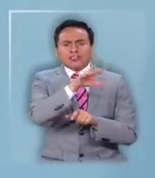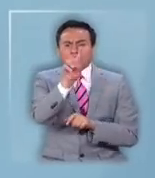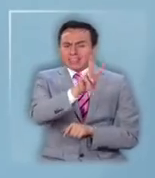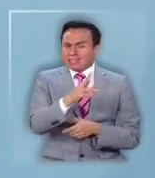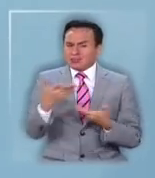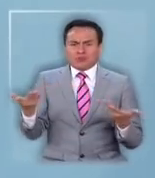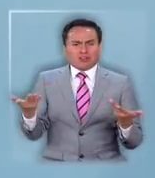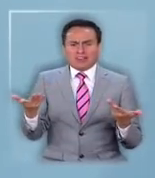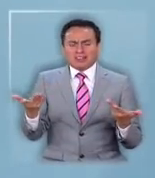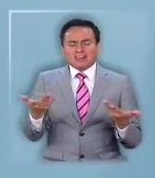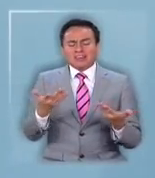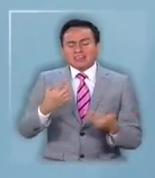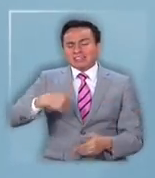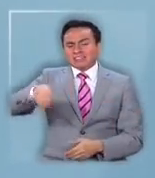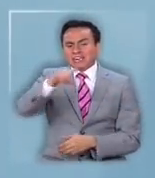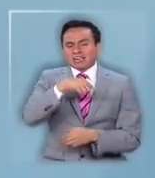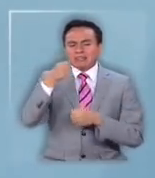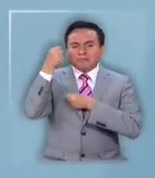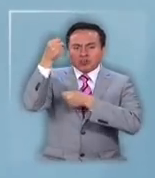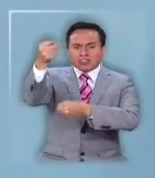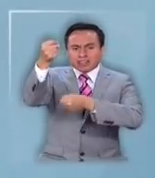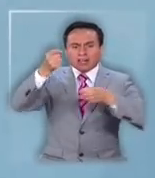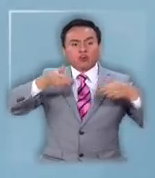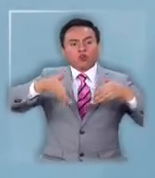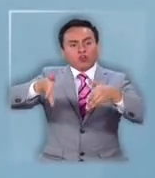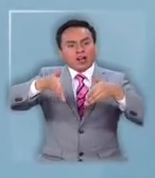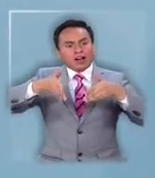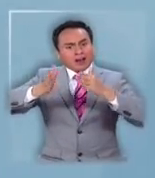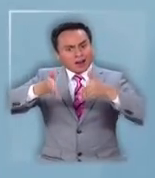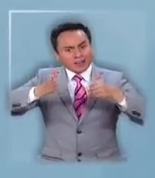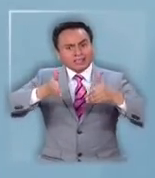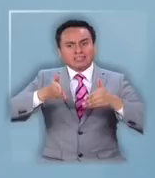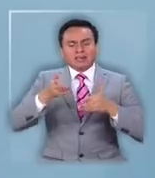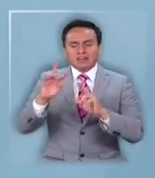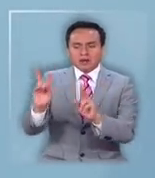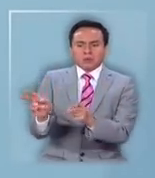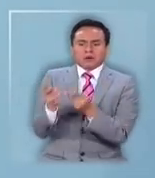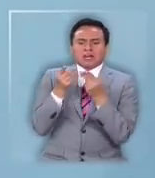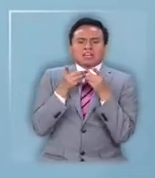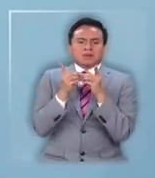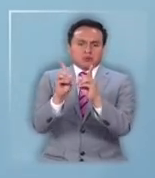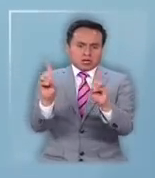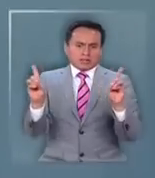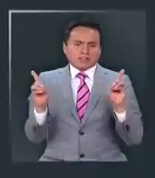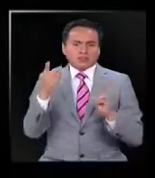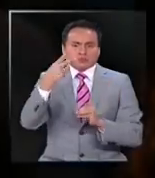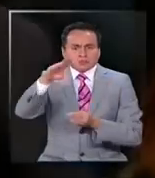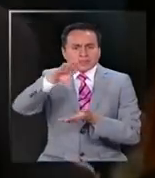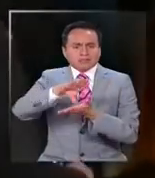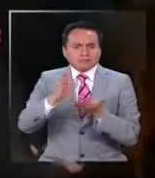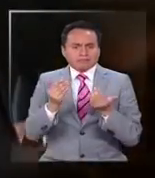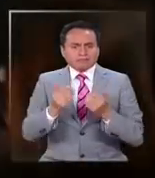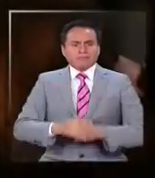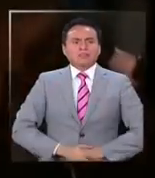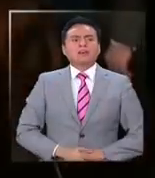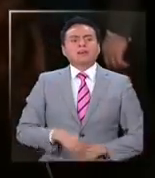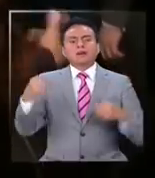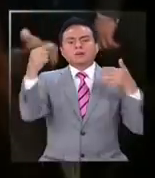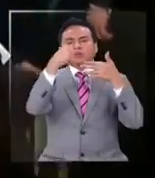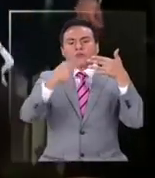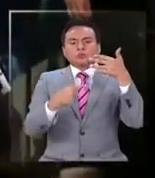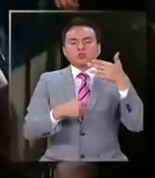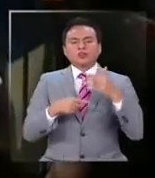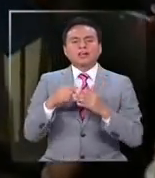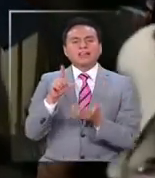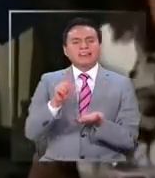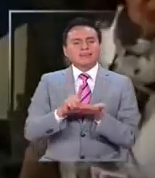venezolana que está protestando en las calles para recuperar la democracia en su país. Entre los puntos del encuentro de